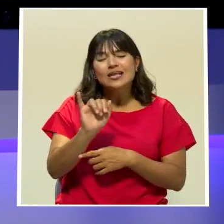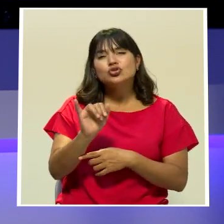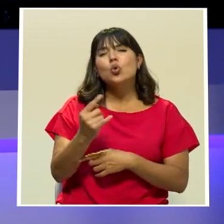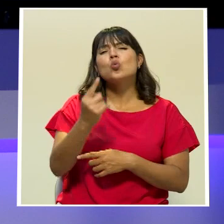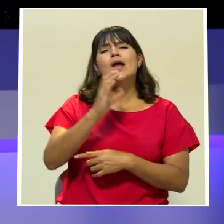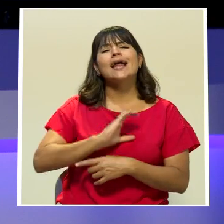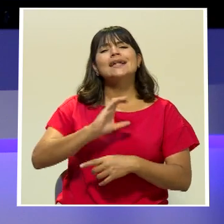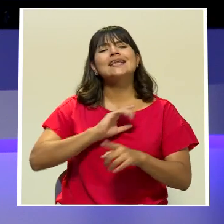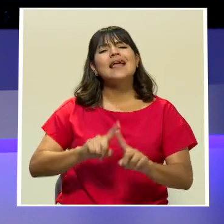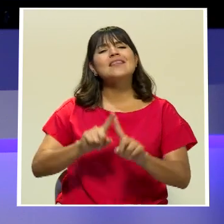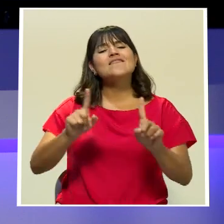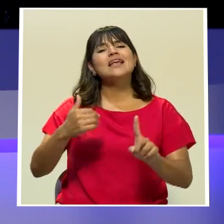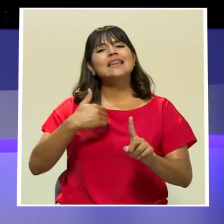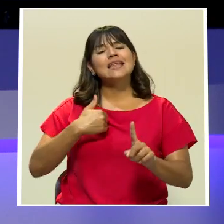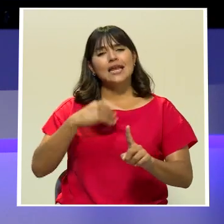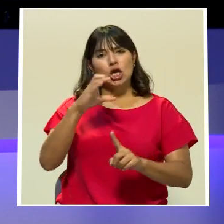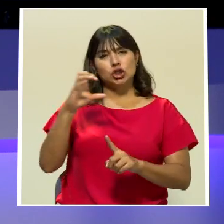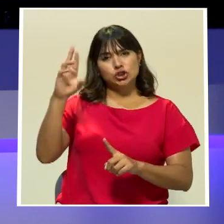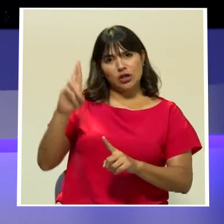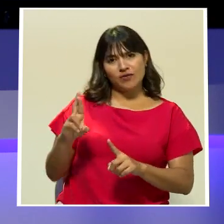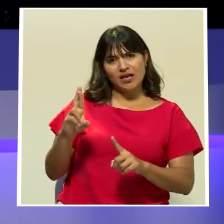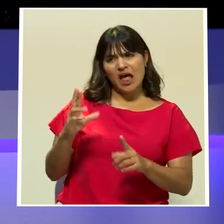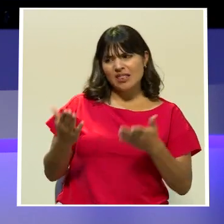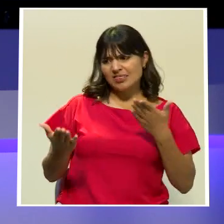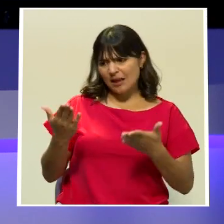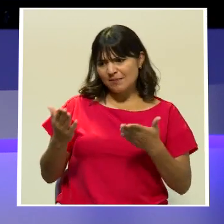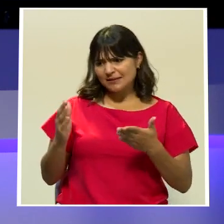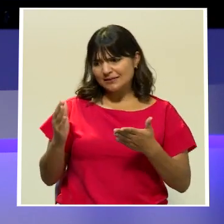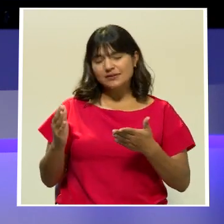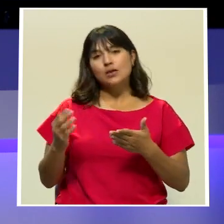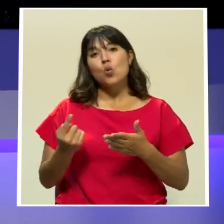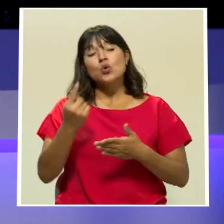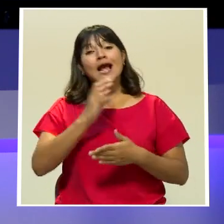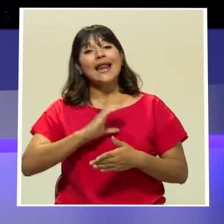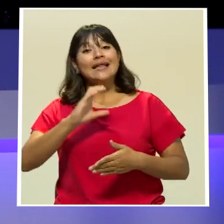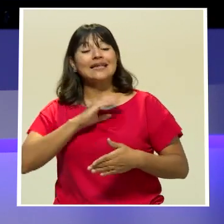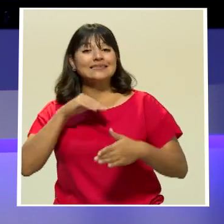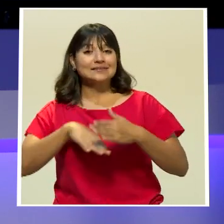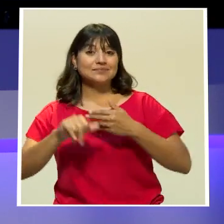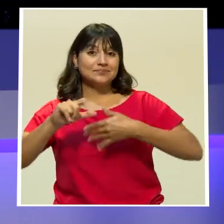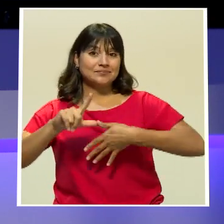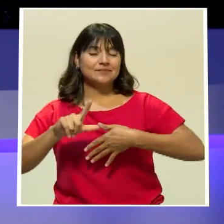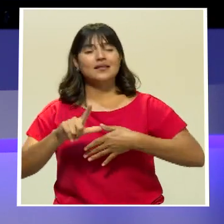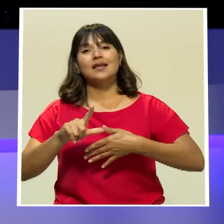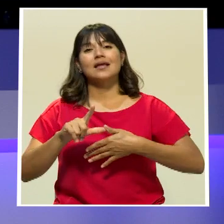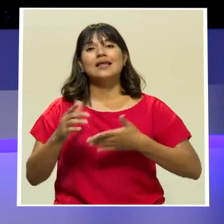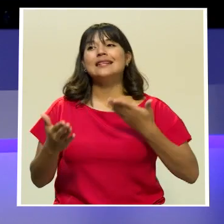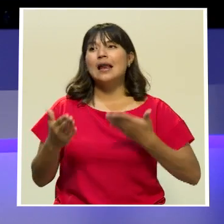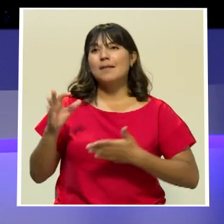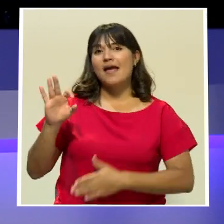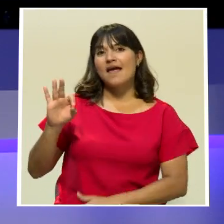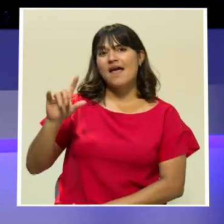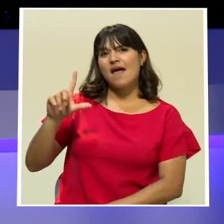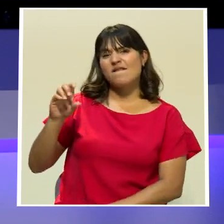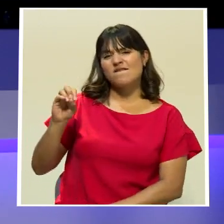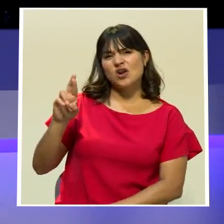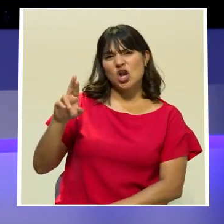en América Latina. Seguramente Alfredo González Flores fue el último que no terminó, bueno, que además no tenía un mandato democrático, pero que no